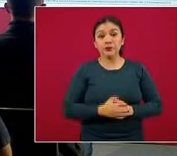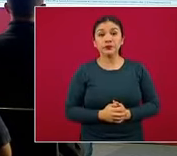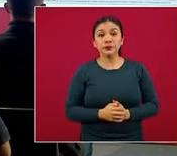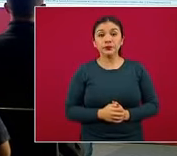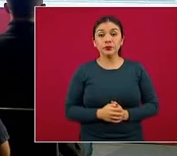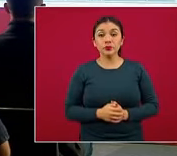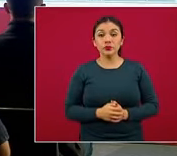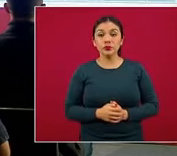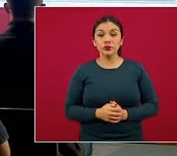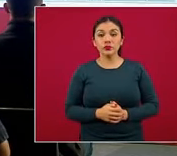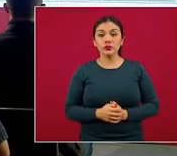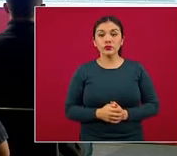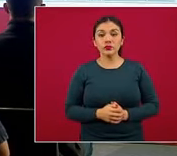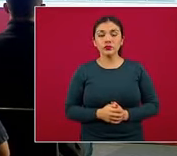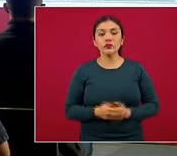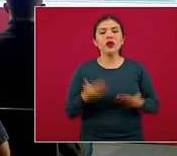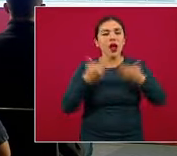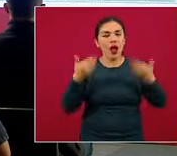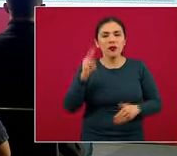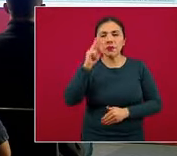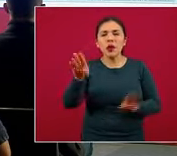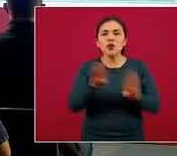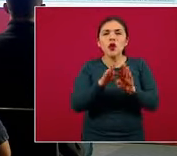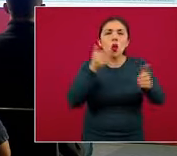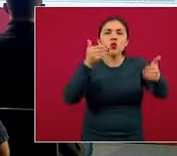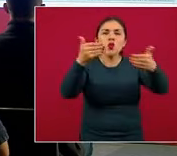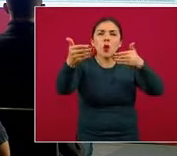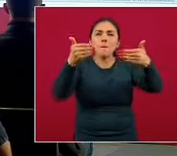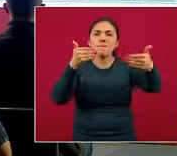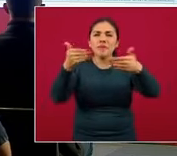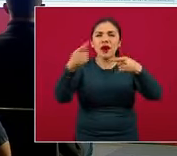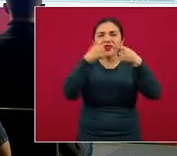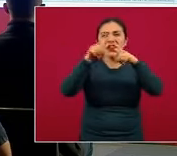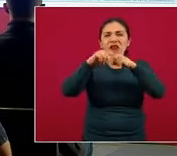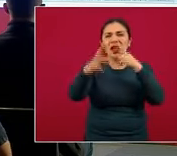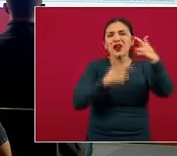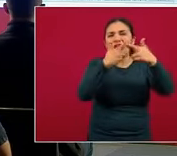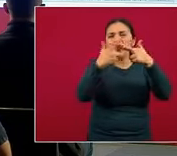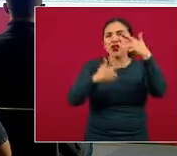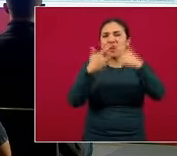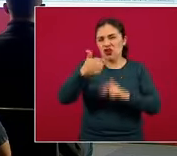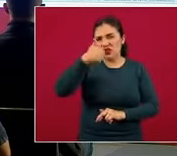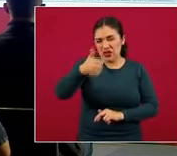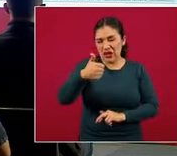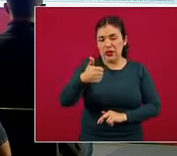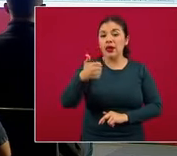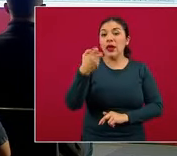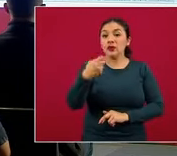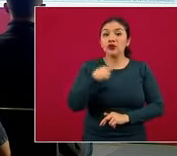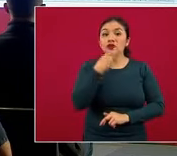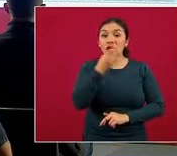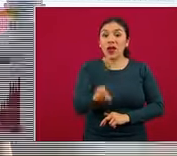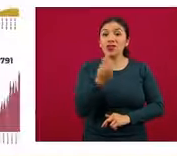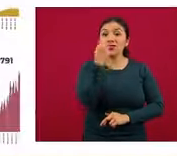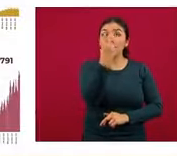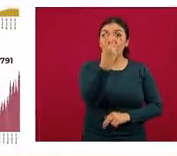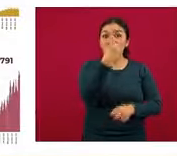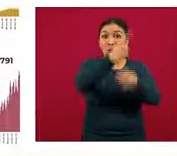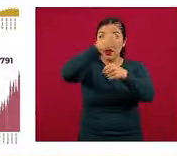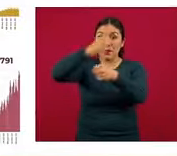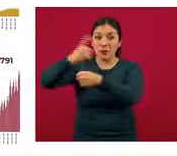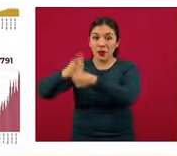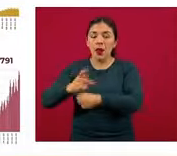siguiente diapositiva, vemos el comparativo precisamente entre estas 6 regiones. Ya decíamos que las tres primeras,